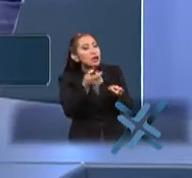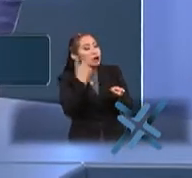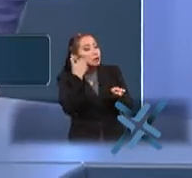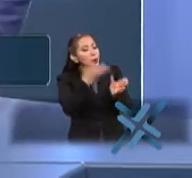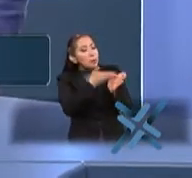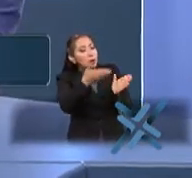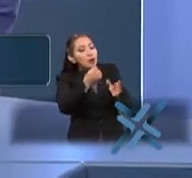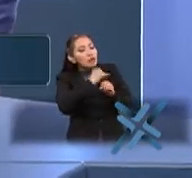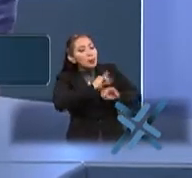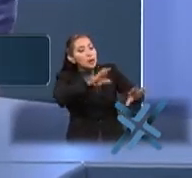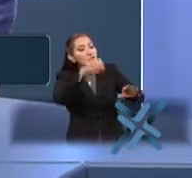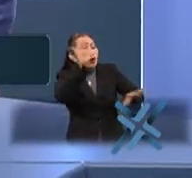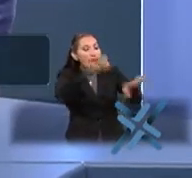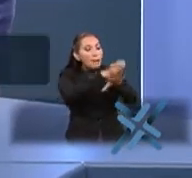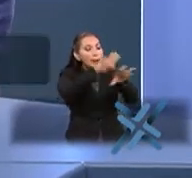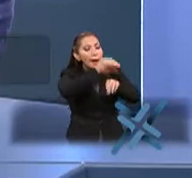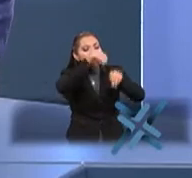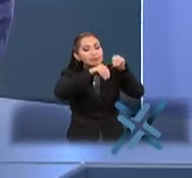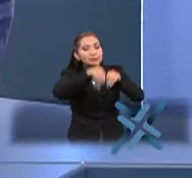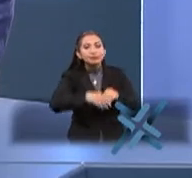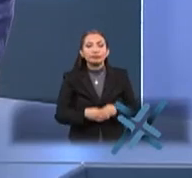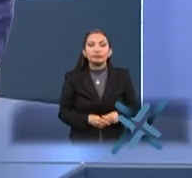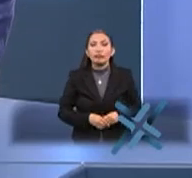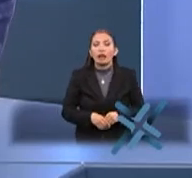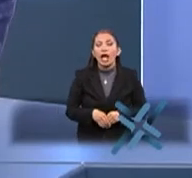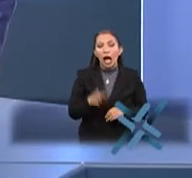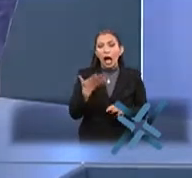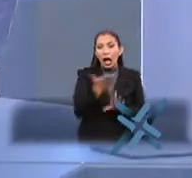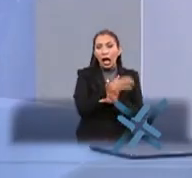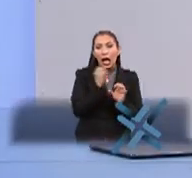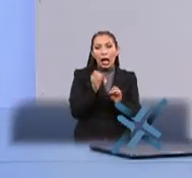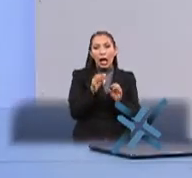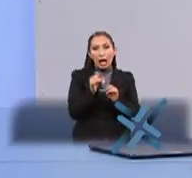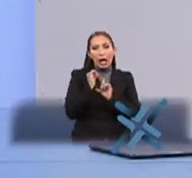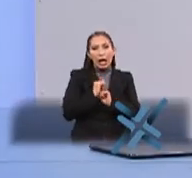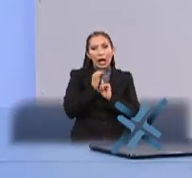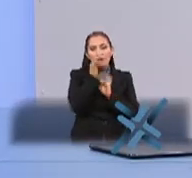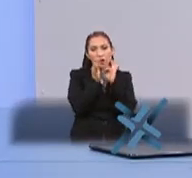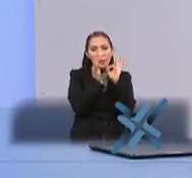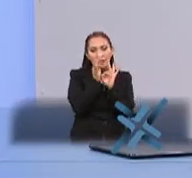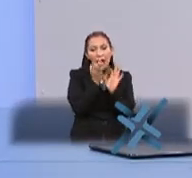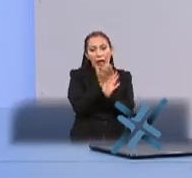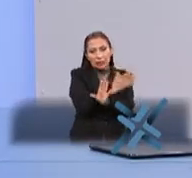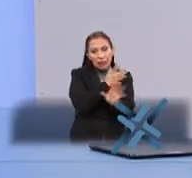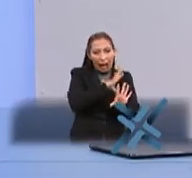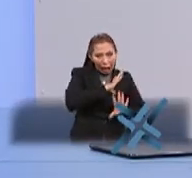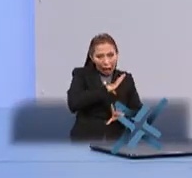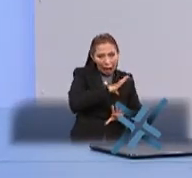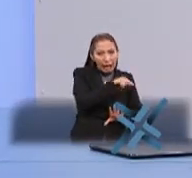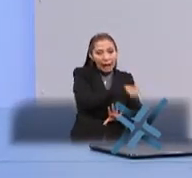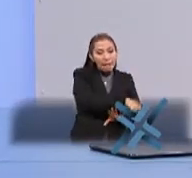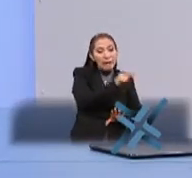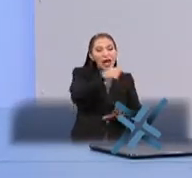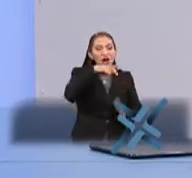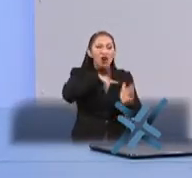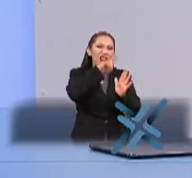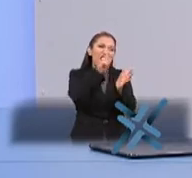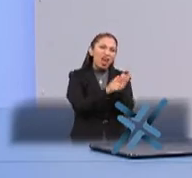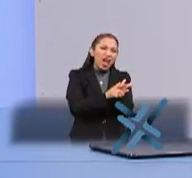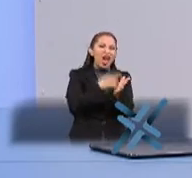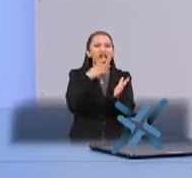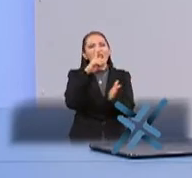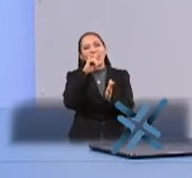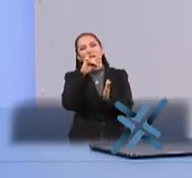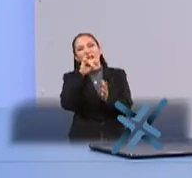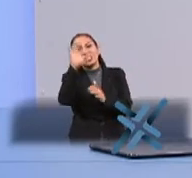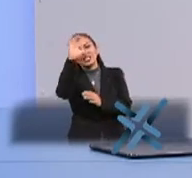esta información? Mira, la agencia informativa ya existía una plataforma, sin embargo, a raíz de estos cambios con la ley de Open Access y la